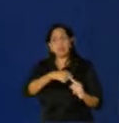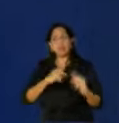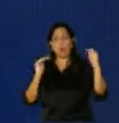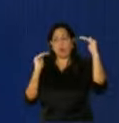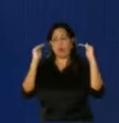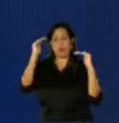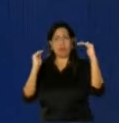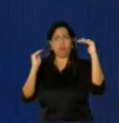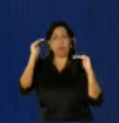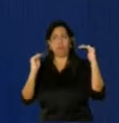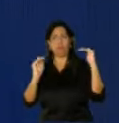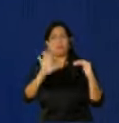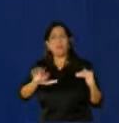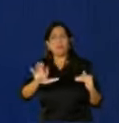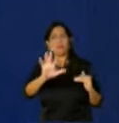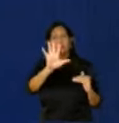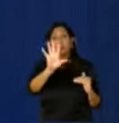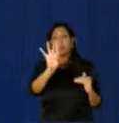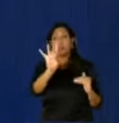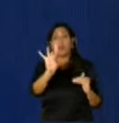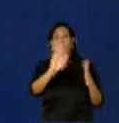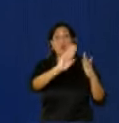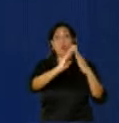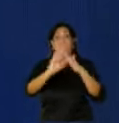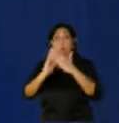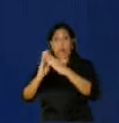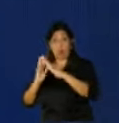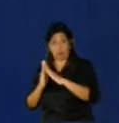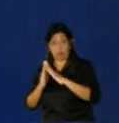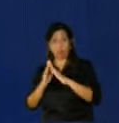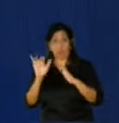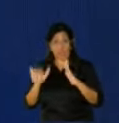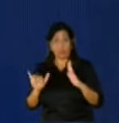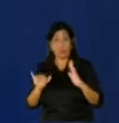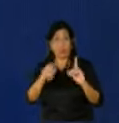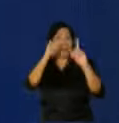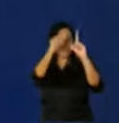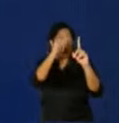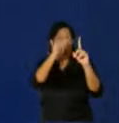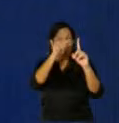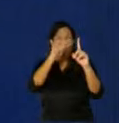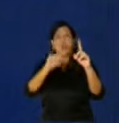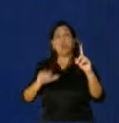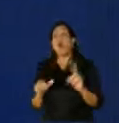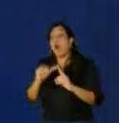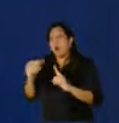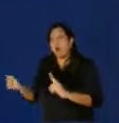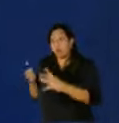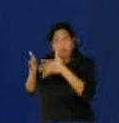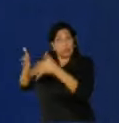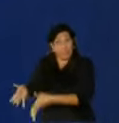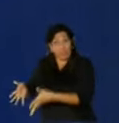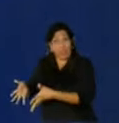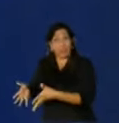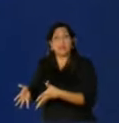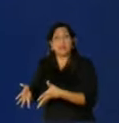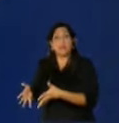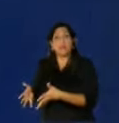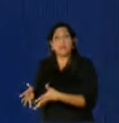de 58 municipios, y la segunda fase era despachar todas esas pruebas en el resto de los municipios que quedaban. Así